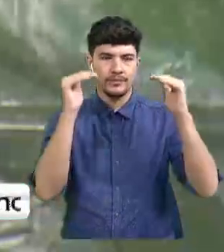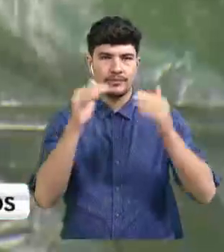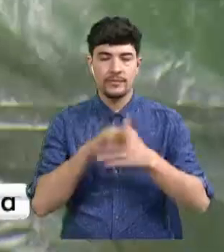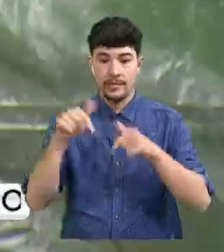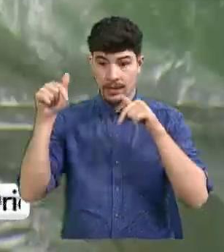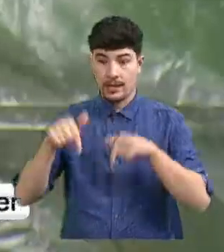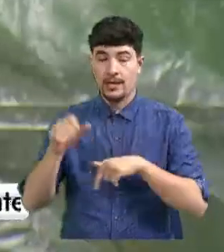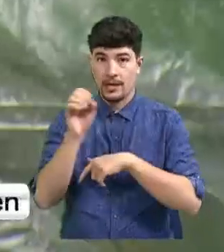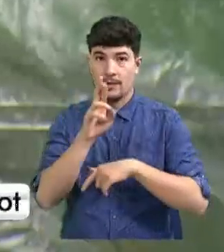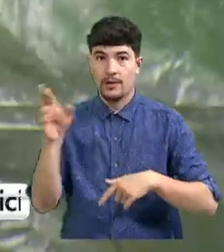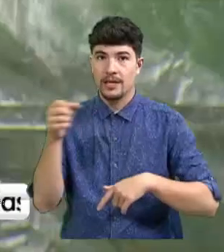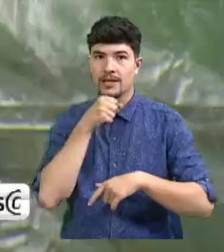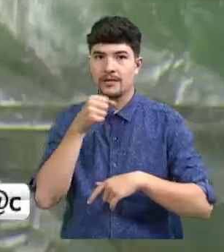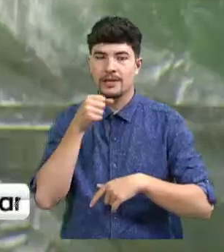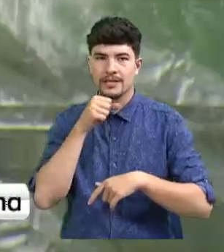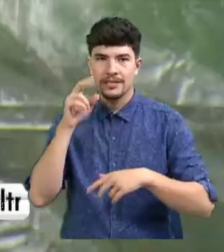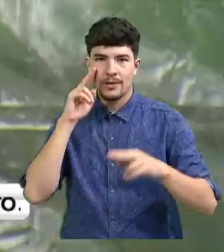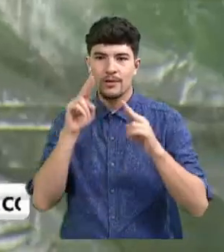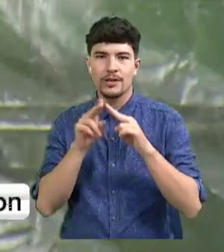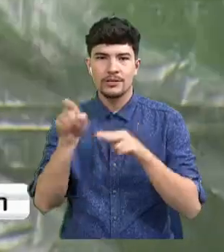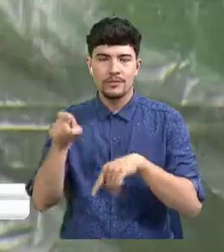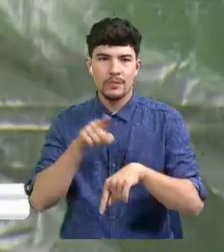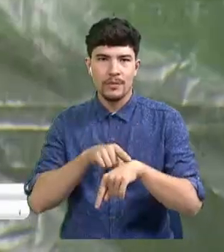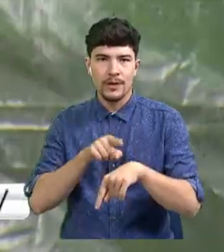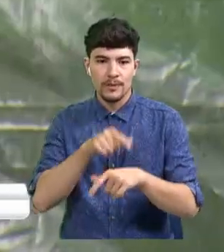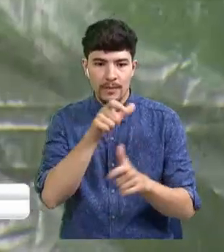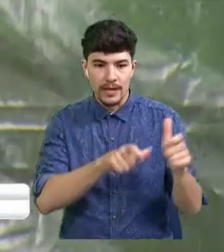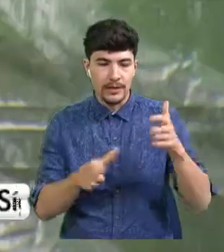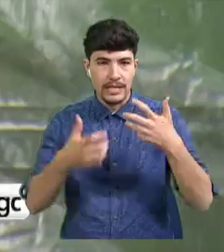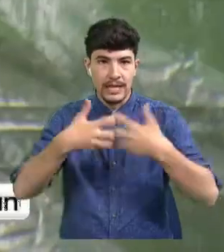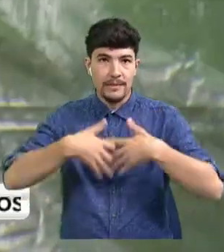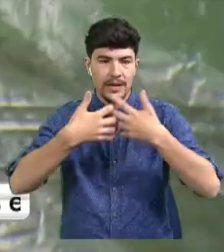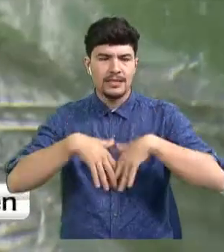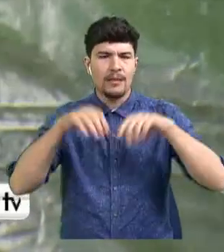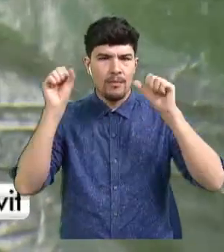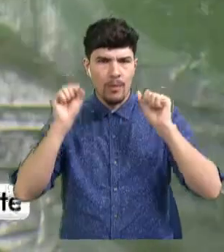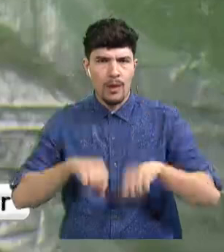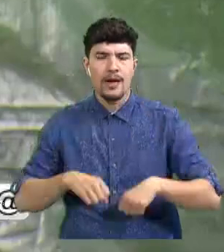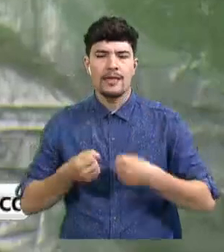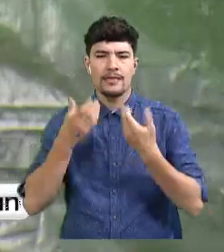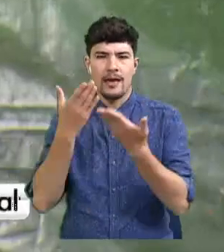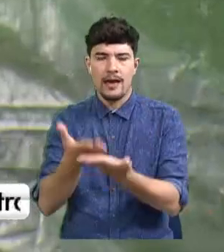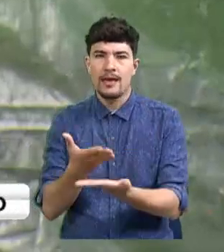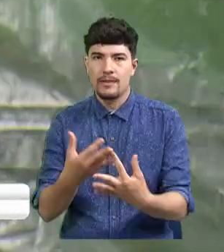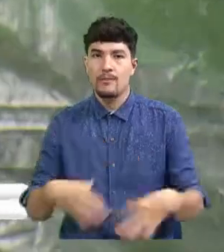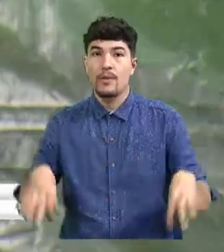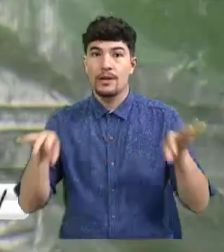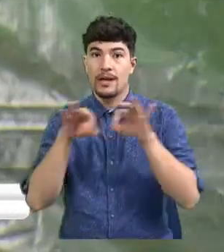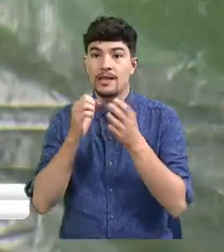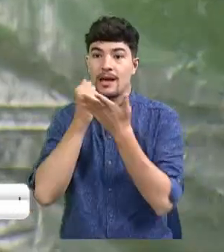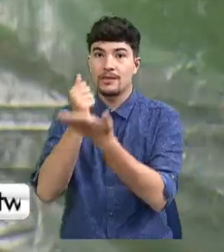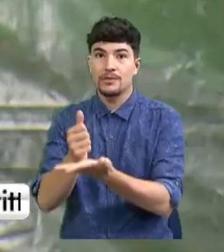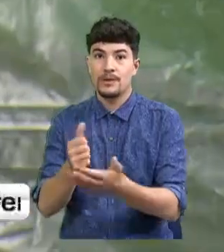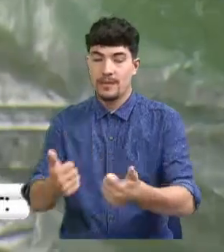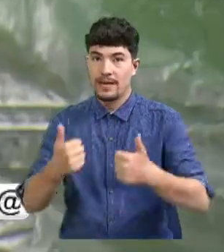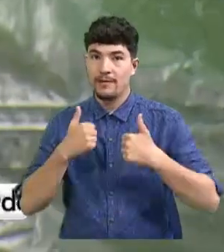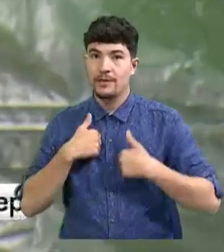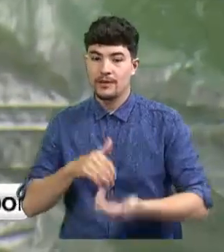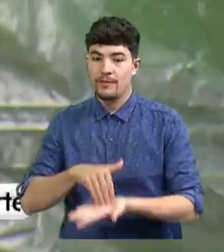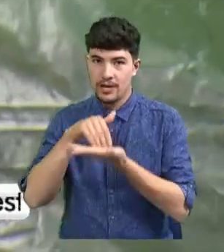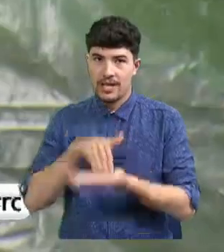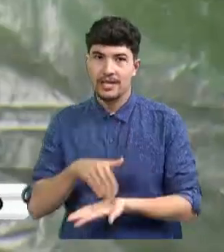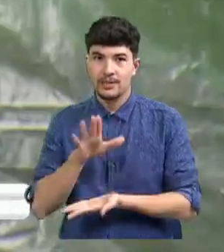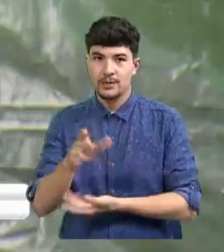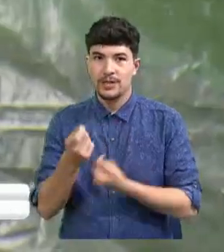Oriente Noticias captó estos momentos donde estos empresarios pudieron recibir estas importantes ayudas que les van a beneficiar y a fortalecer